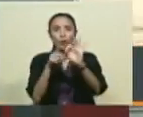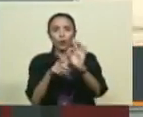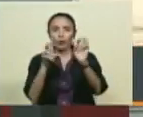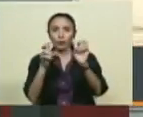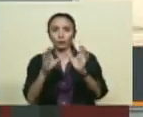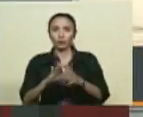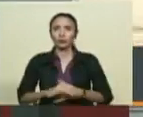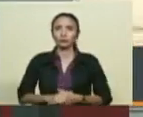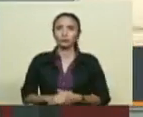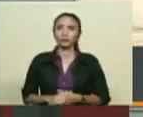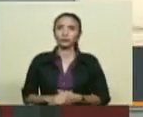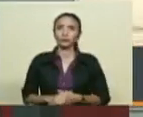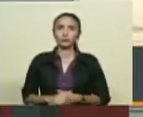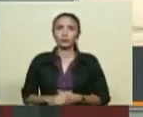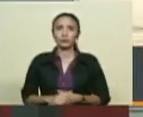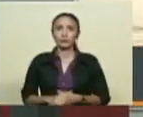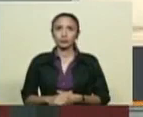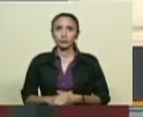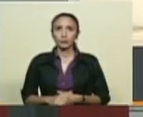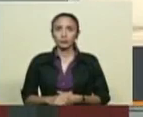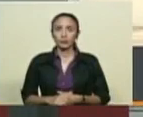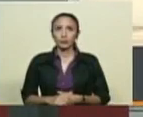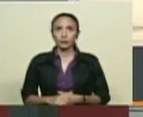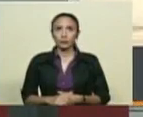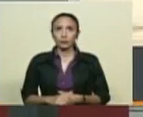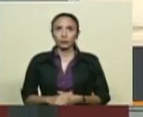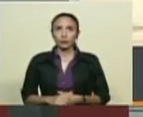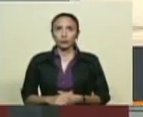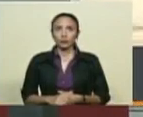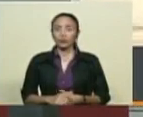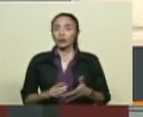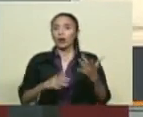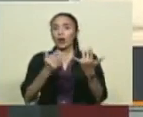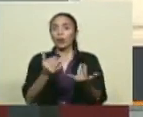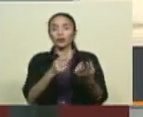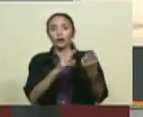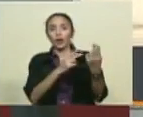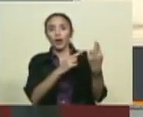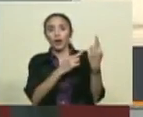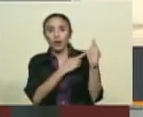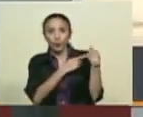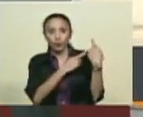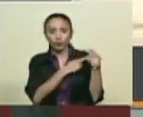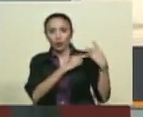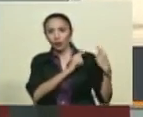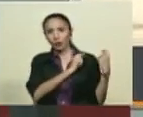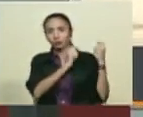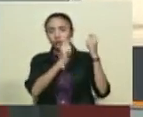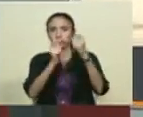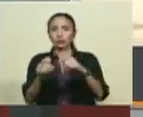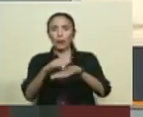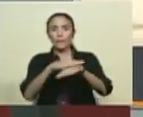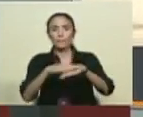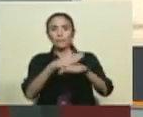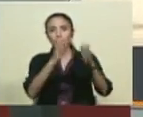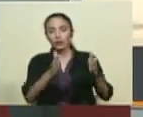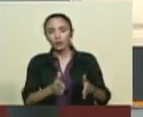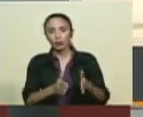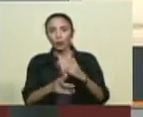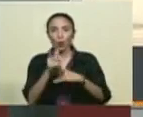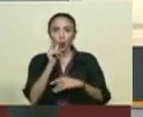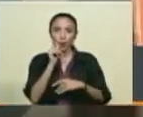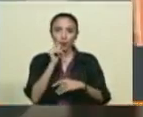Dediqué un espacio y designé al ministro de Petróleo y presidente de PDVSA, Manny